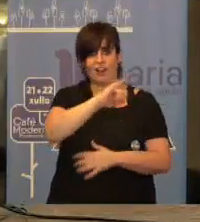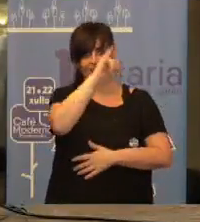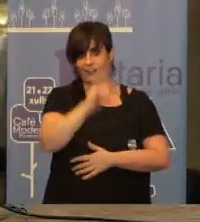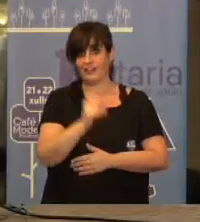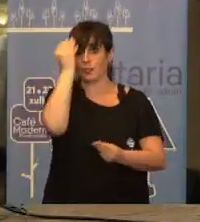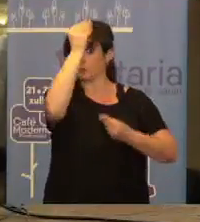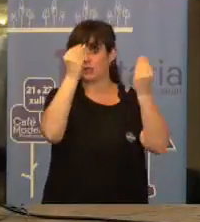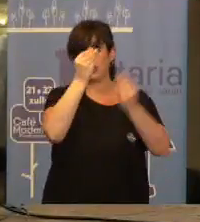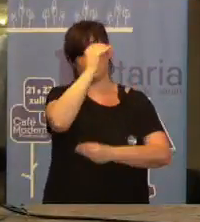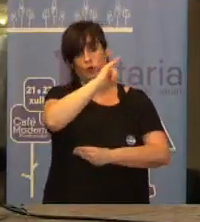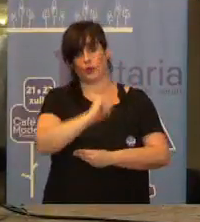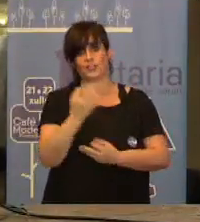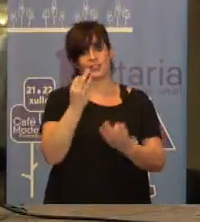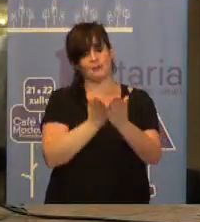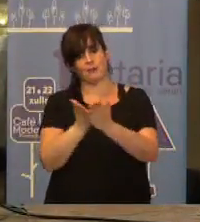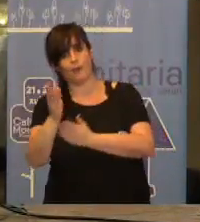paradigma alternativo.